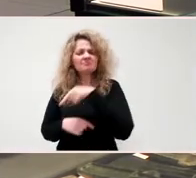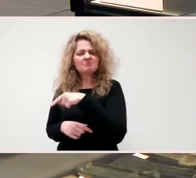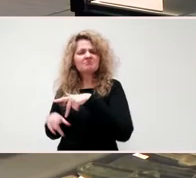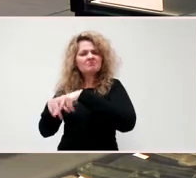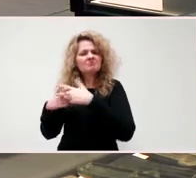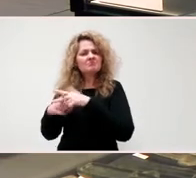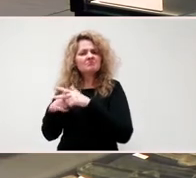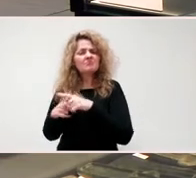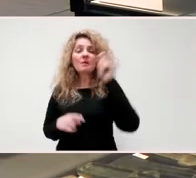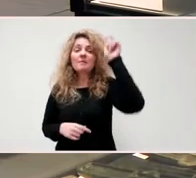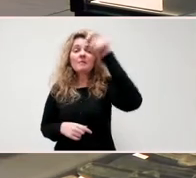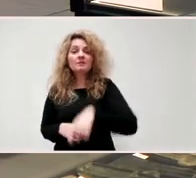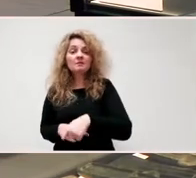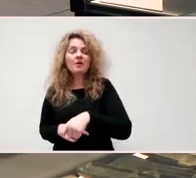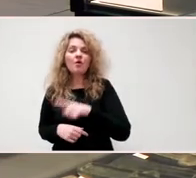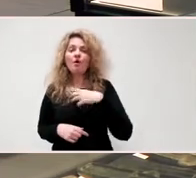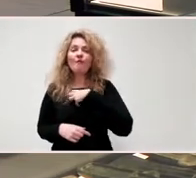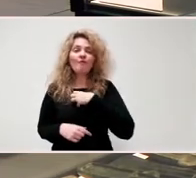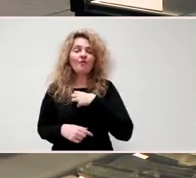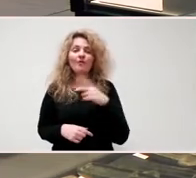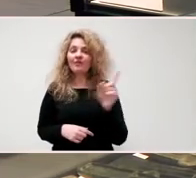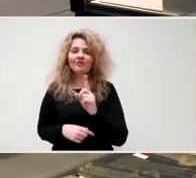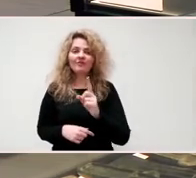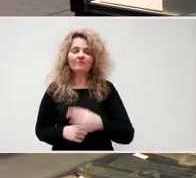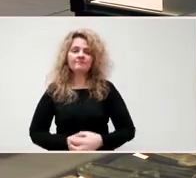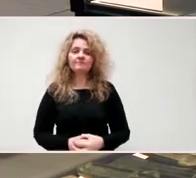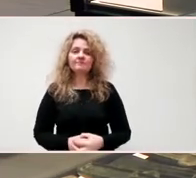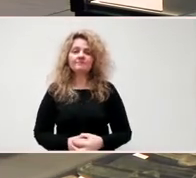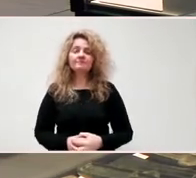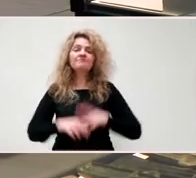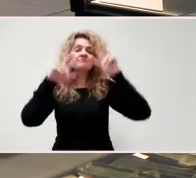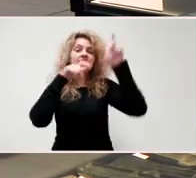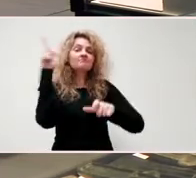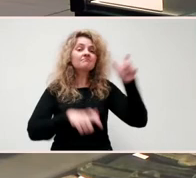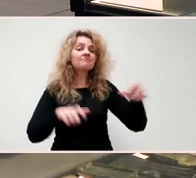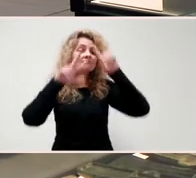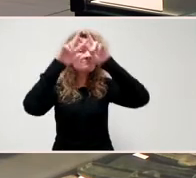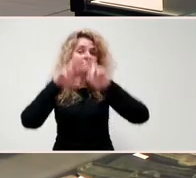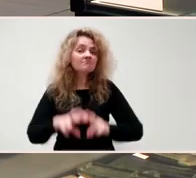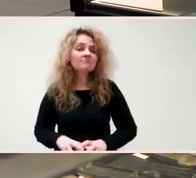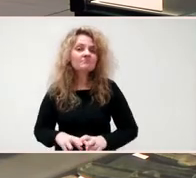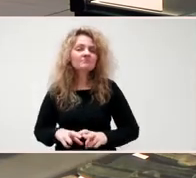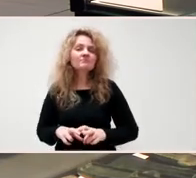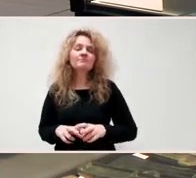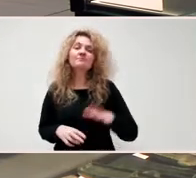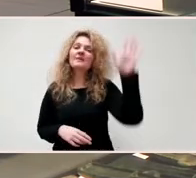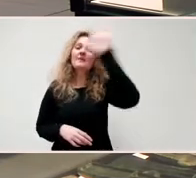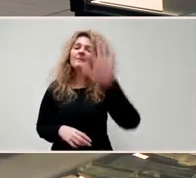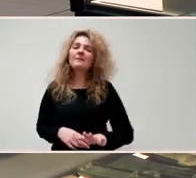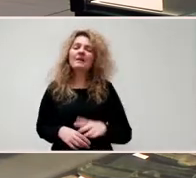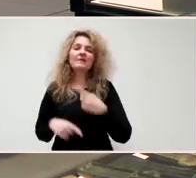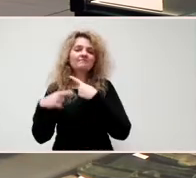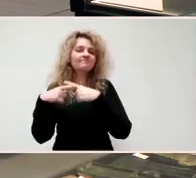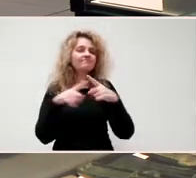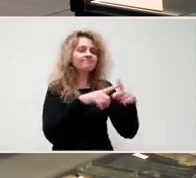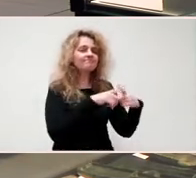produción destas ferramentas ou machados non funcionais. Os investigadores, bueno, pues teñen